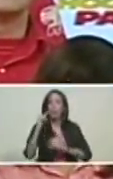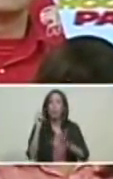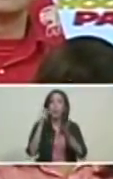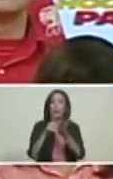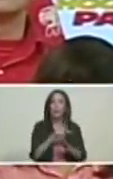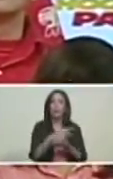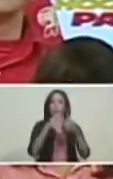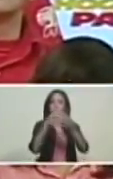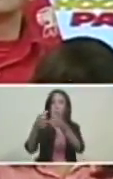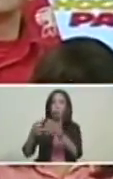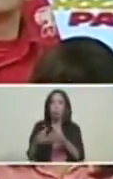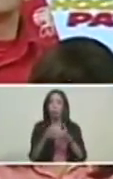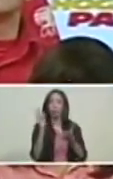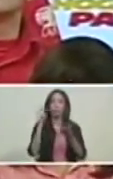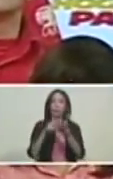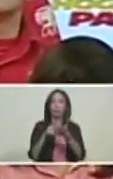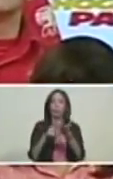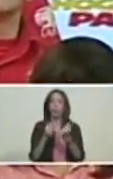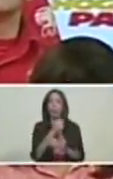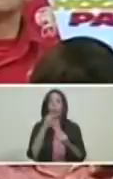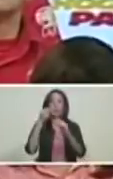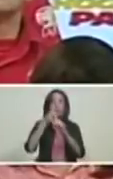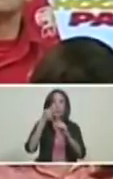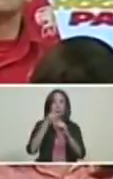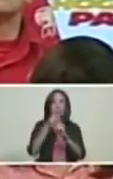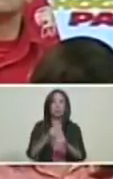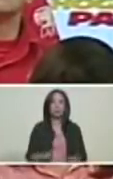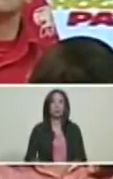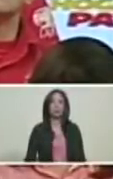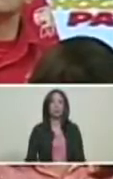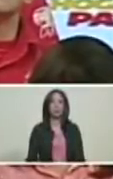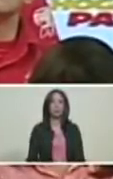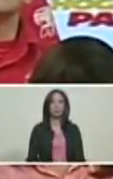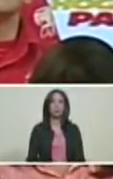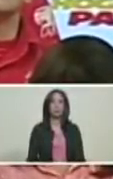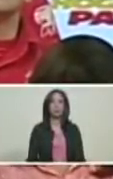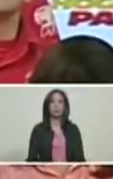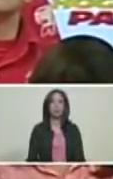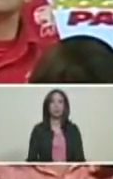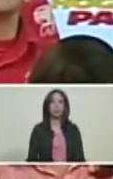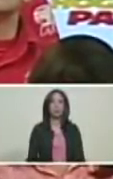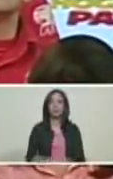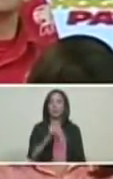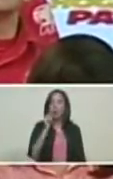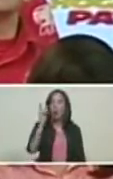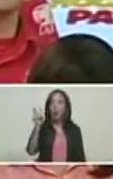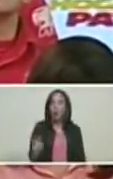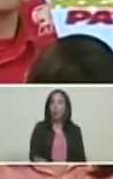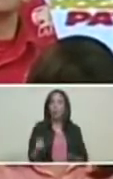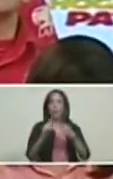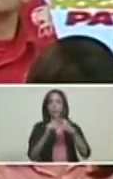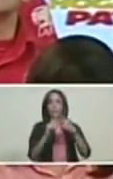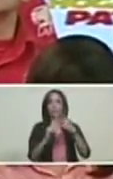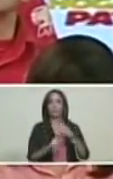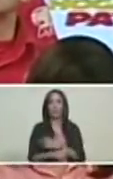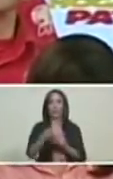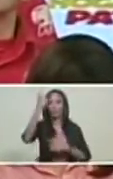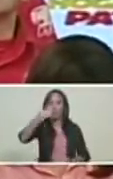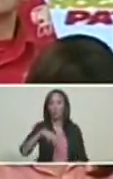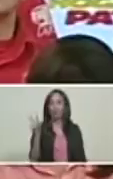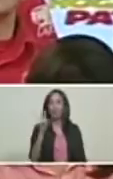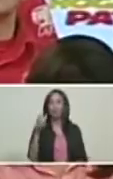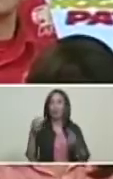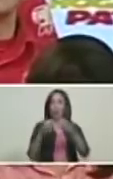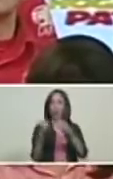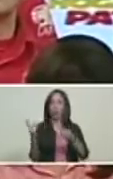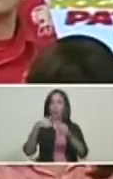de los brigadistas en esta batalla social. El compatriota José Ángel Vázquez Colmenares, brigadista del Somos Venezuela,